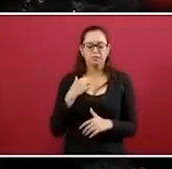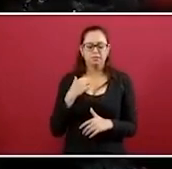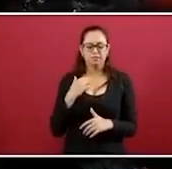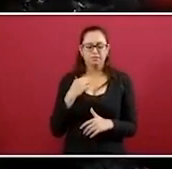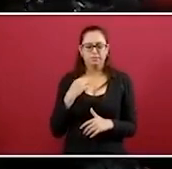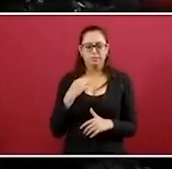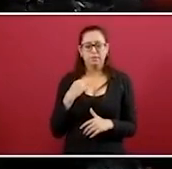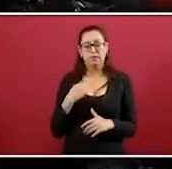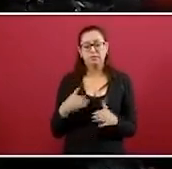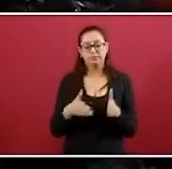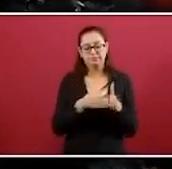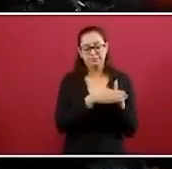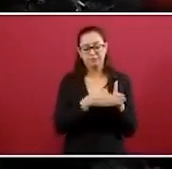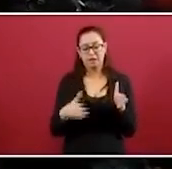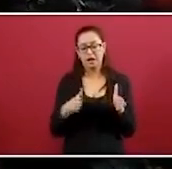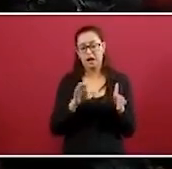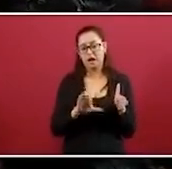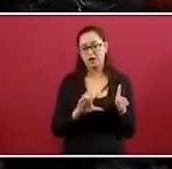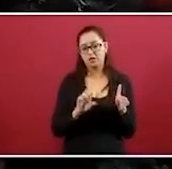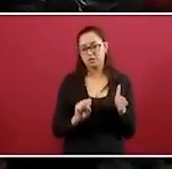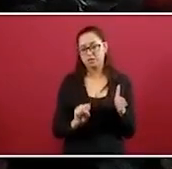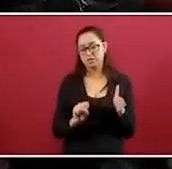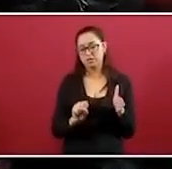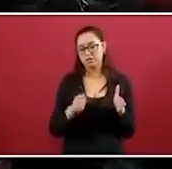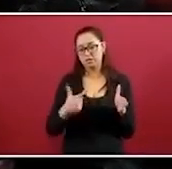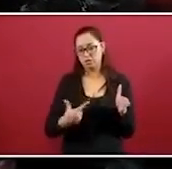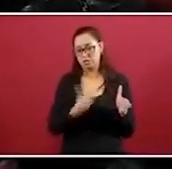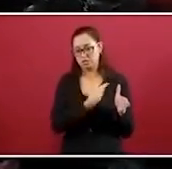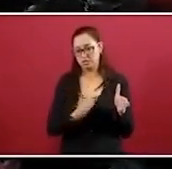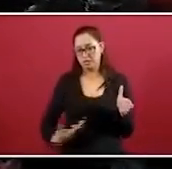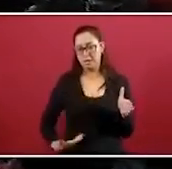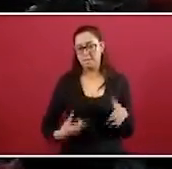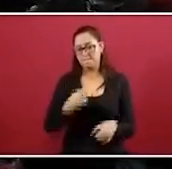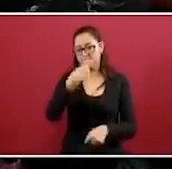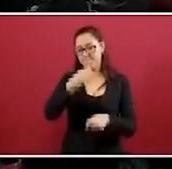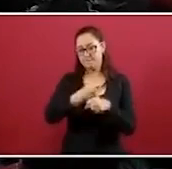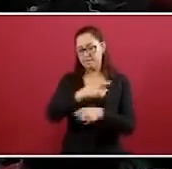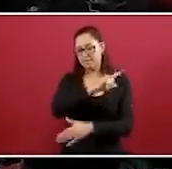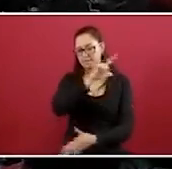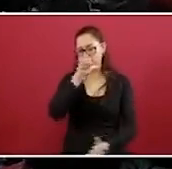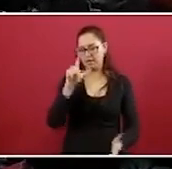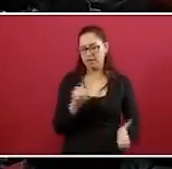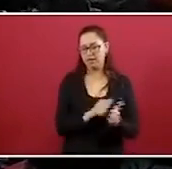de Carlos Salinas de Gortari, promotor de la primera ley que abre